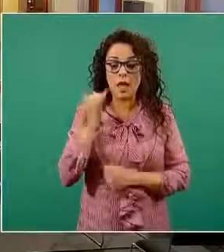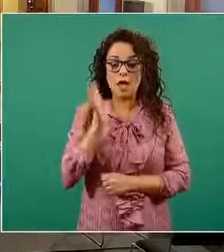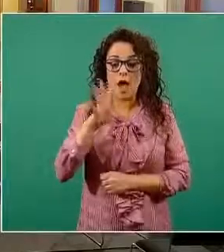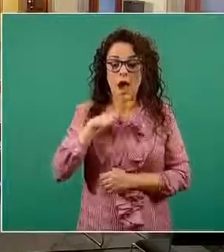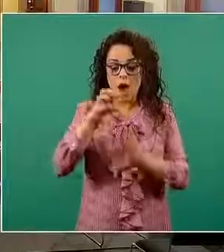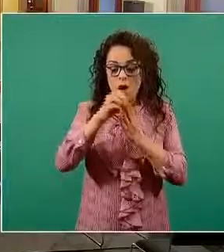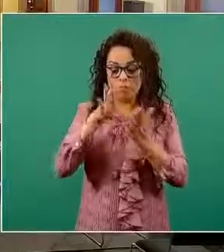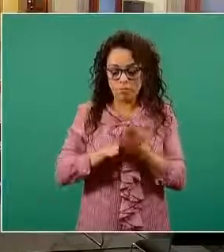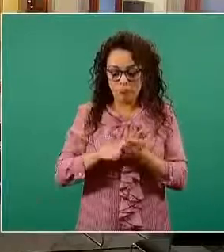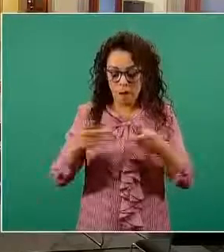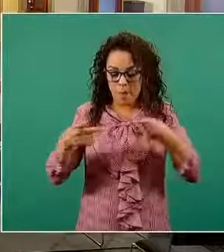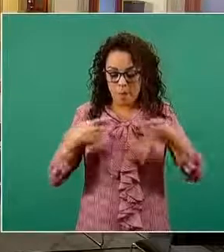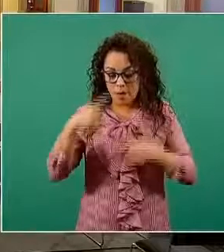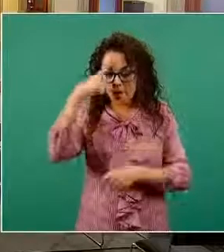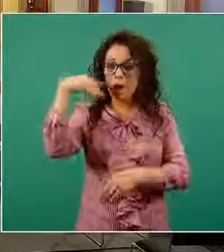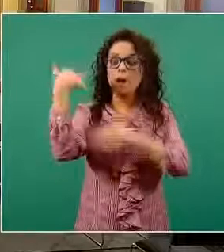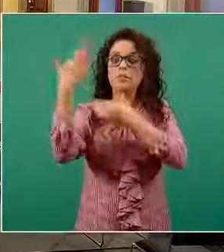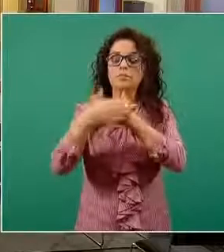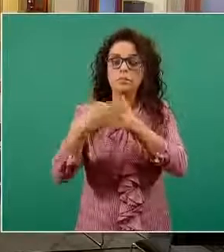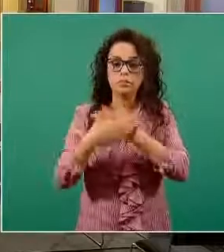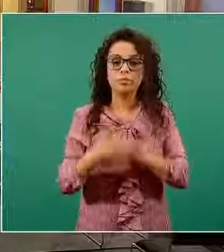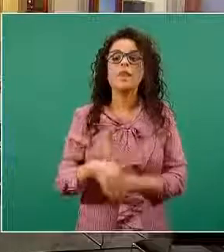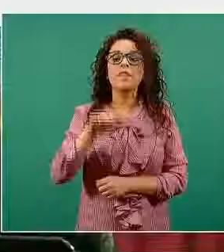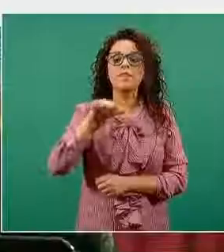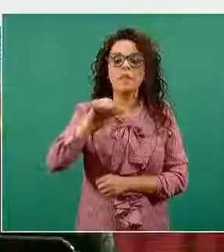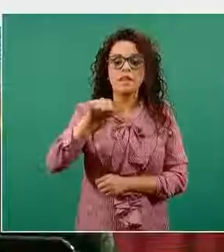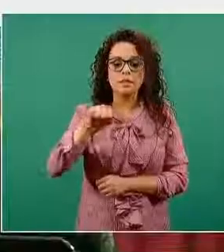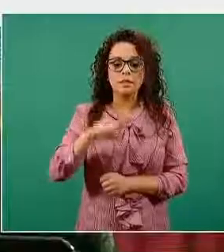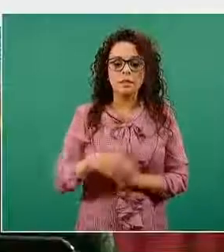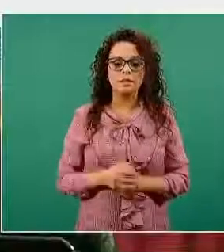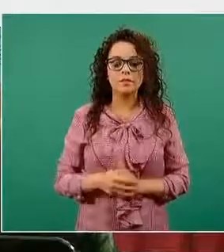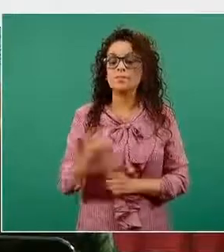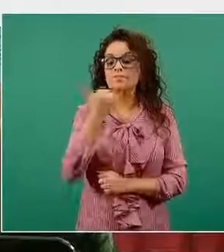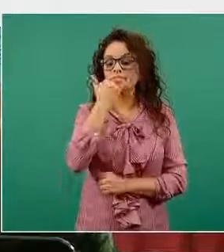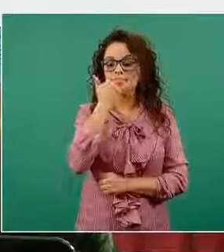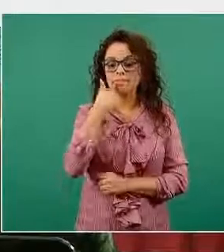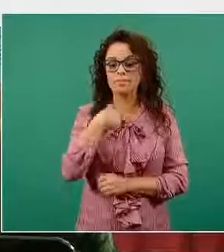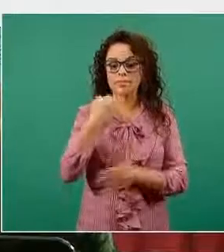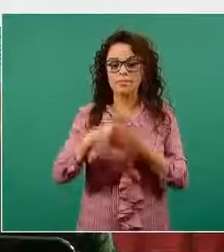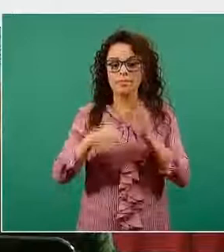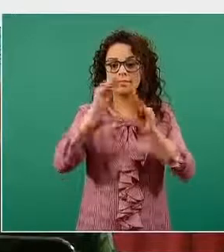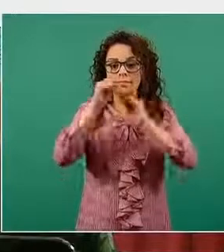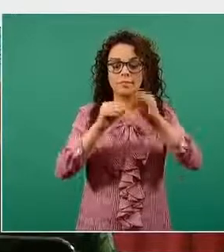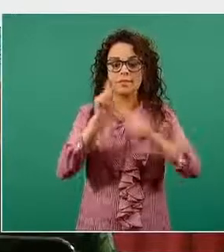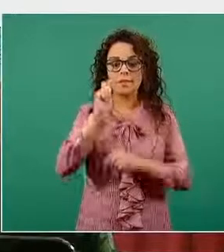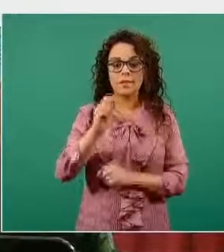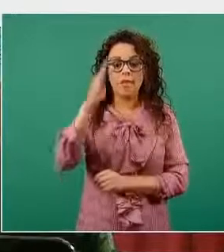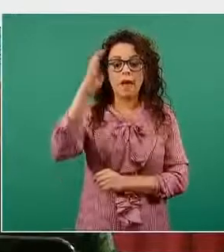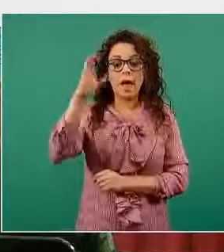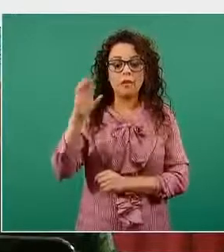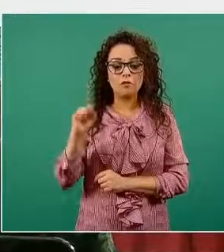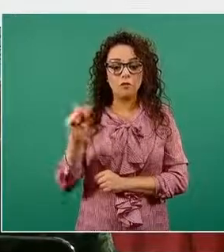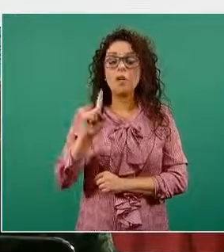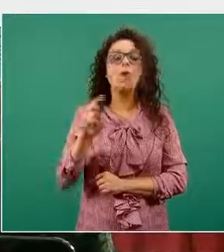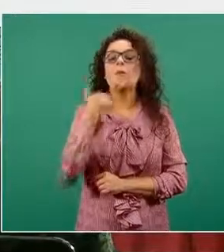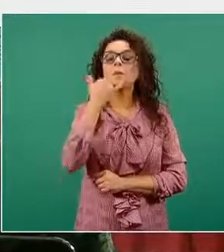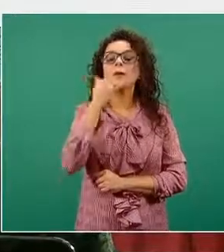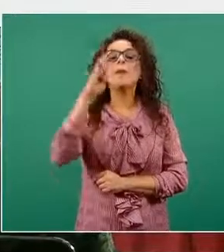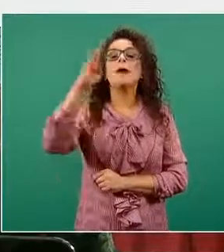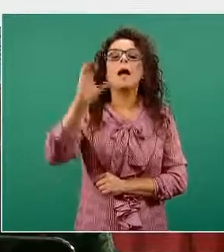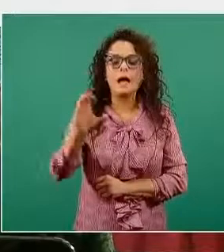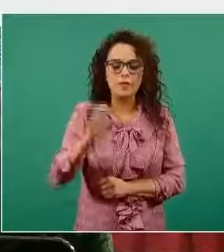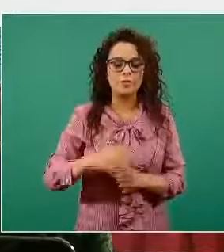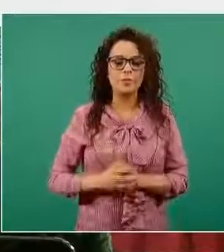ya otras 16, aquí me salté Baja California Sur, una disculpa a los Baja Californianos, perdón, Baja California, una disculpa a los